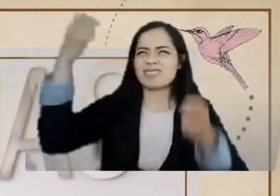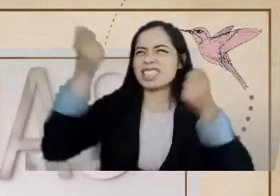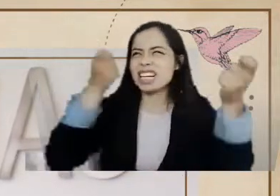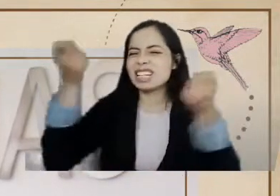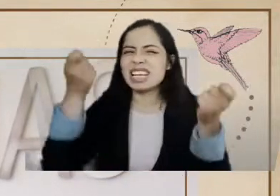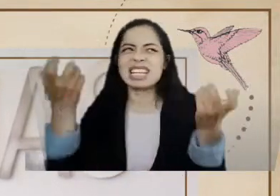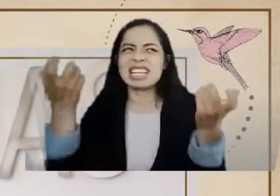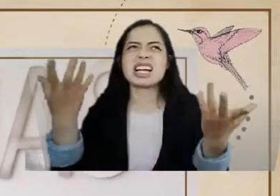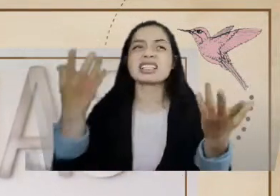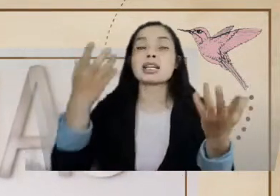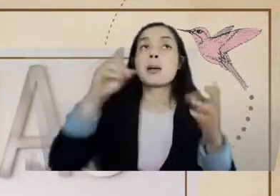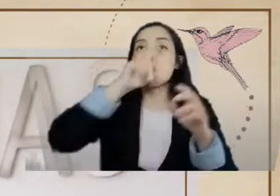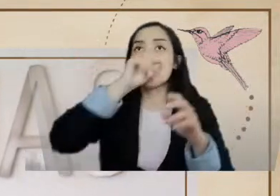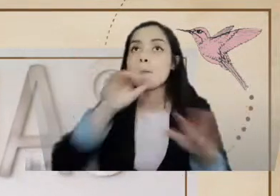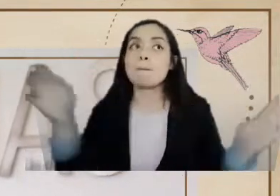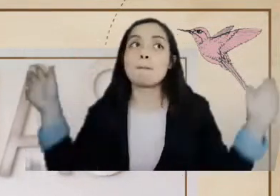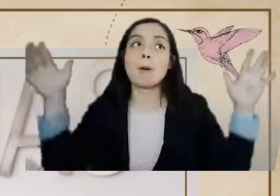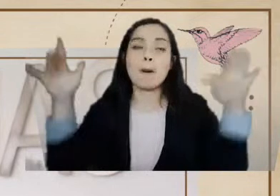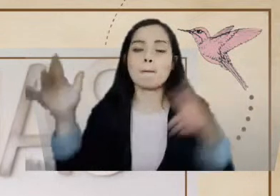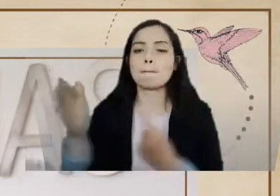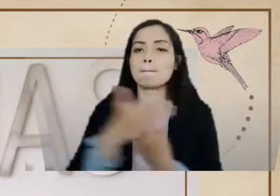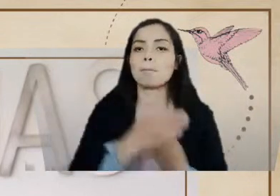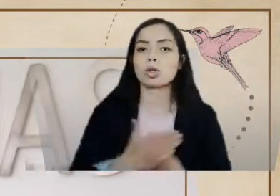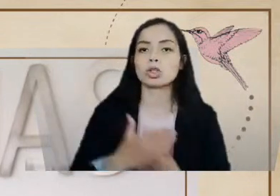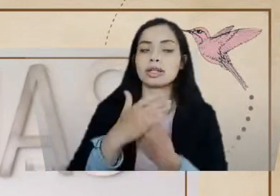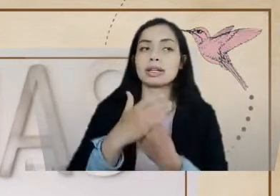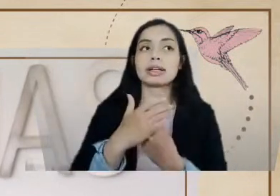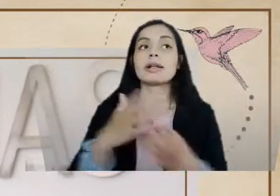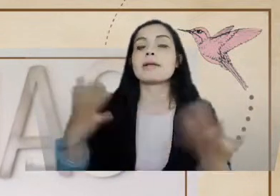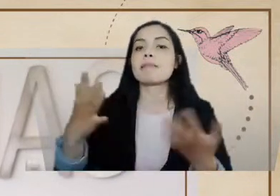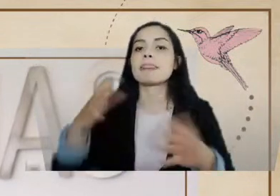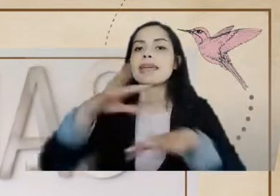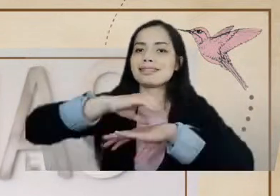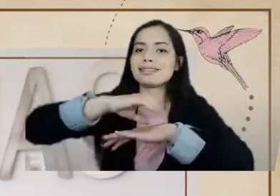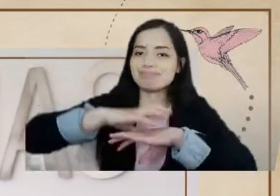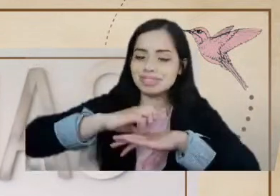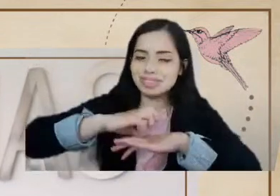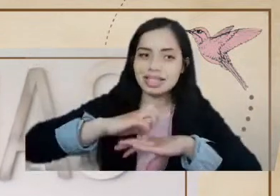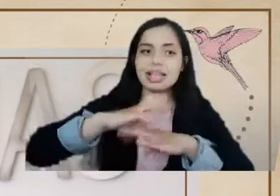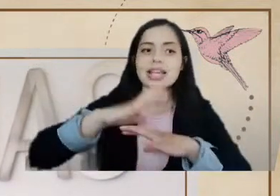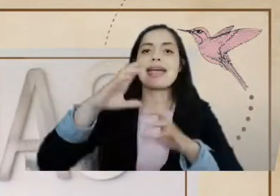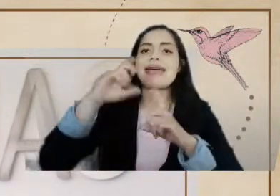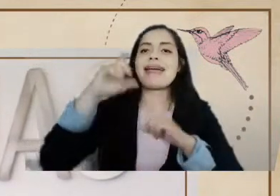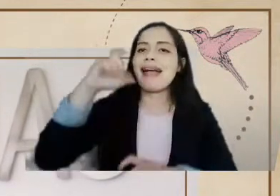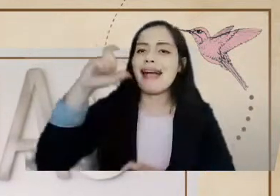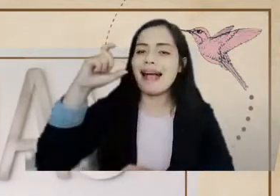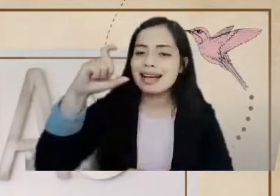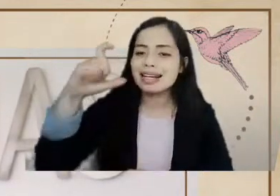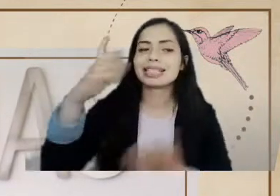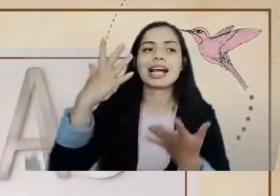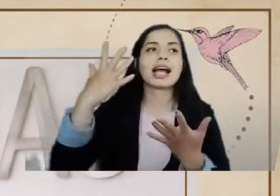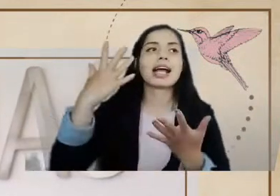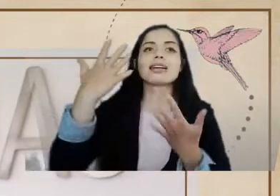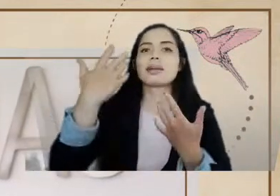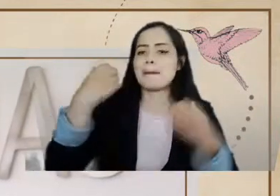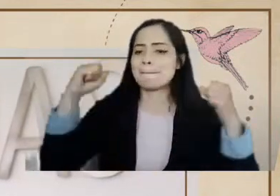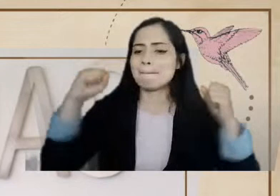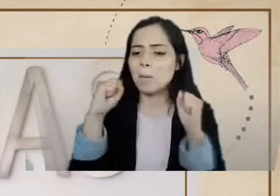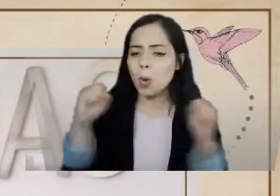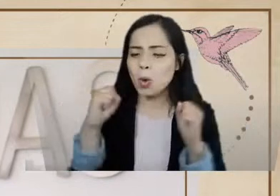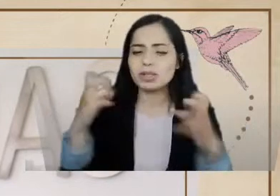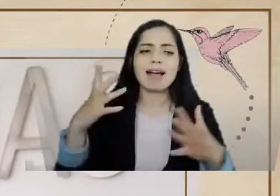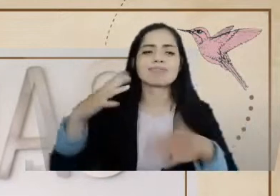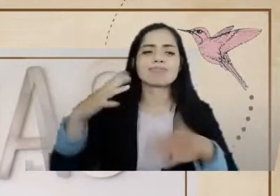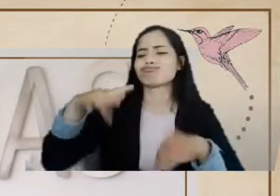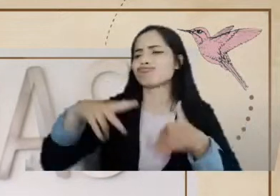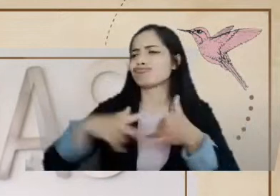Tolima; San Agustín, Huila; Morelia, Caquetá; y Barbacoas, Nariño, y cómo la colaboración entre la comunidad y la ciencia cambia los